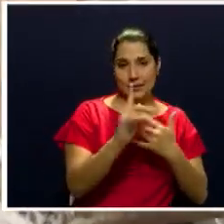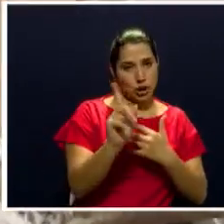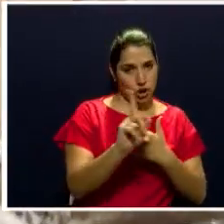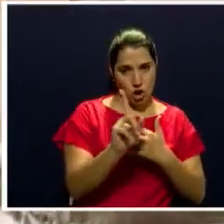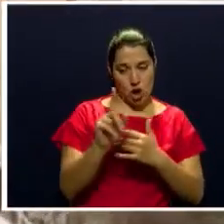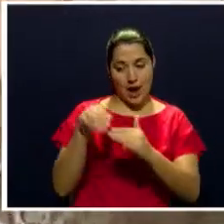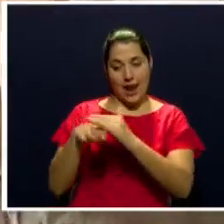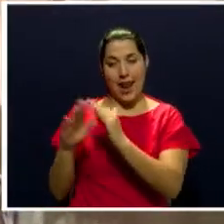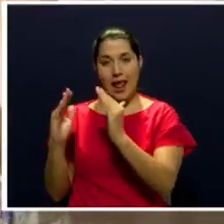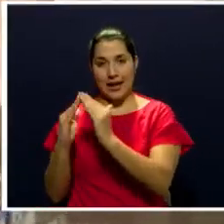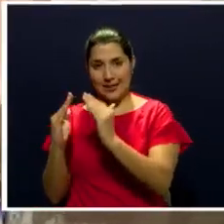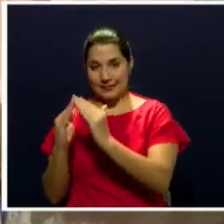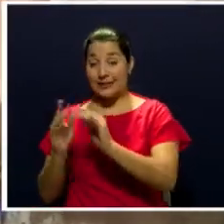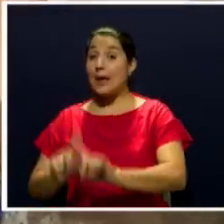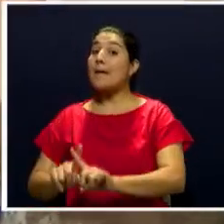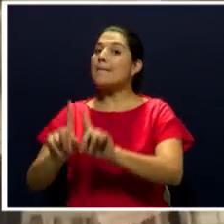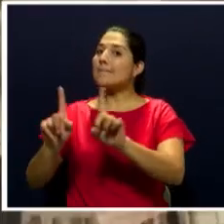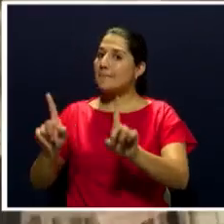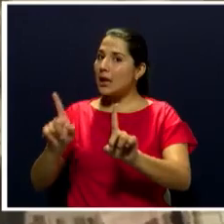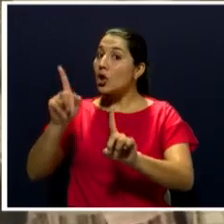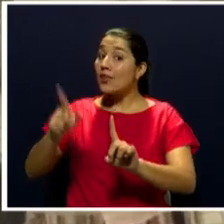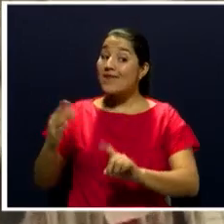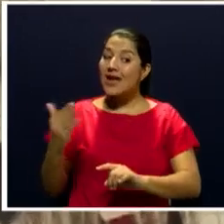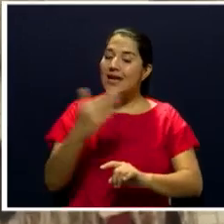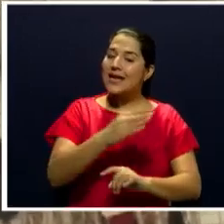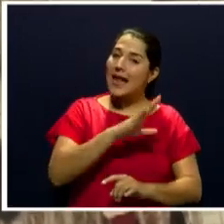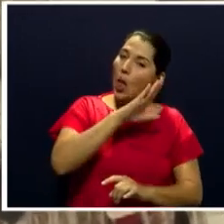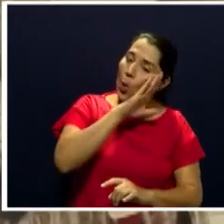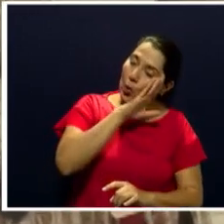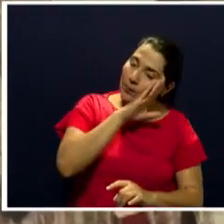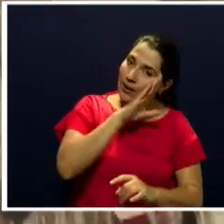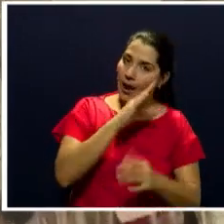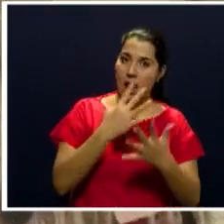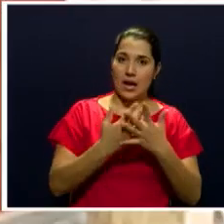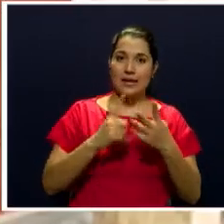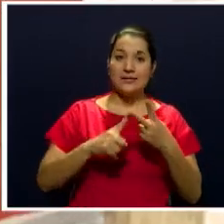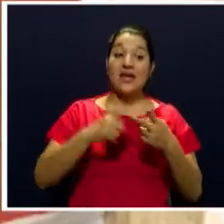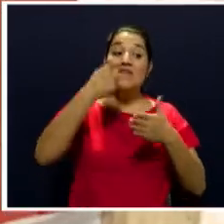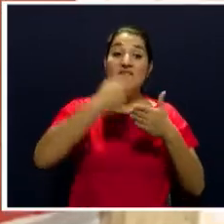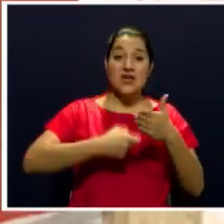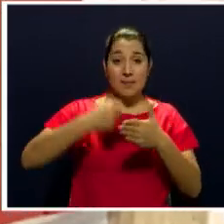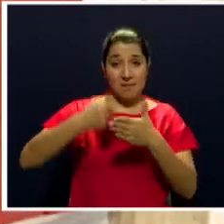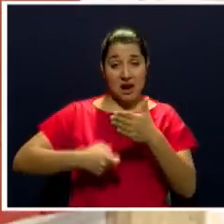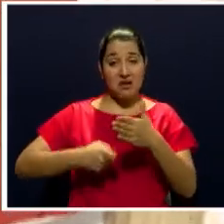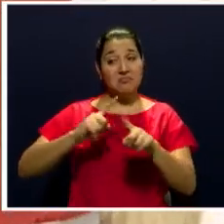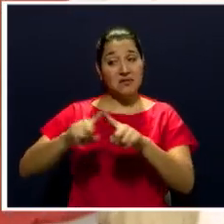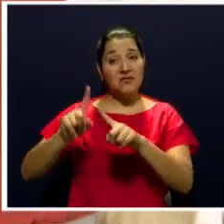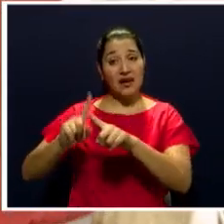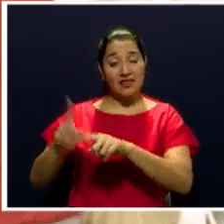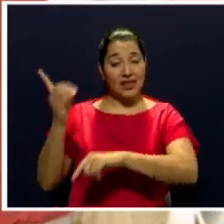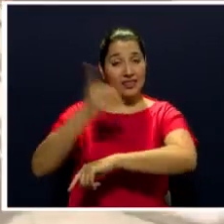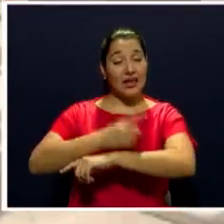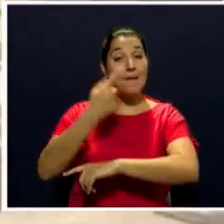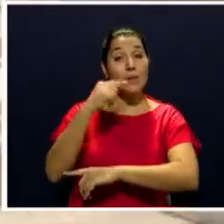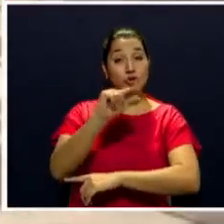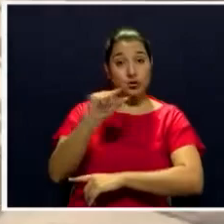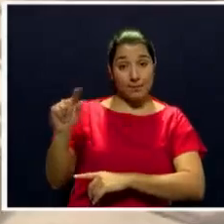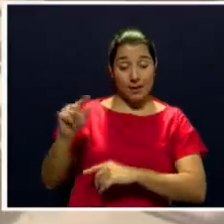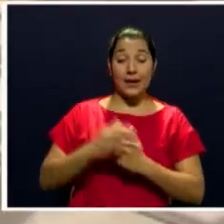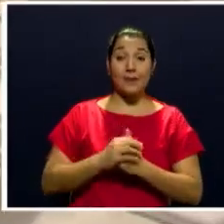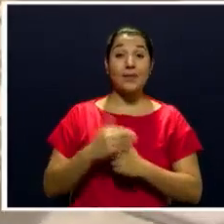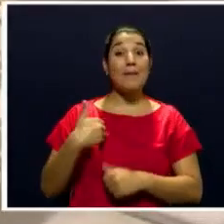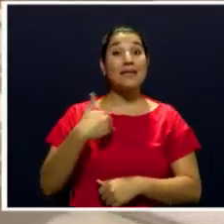los centros semi-institucionales a dormir y firmar durante varios días de la semana. A partir de este martes 21 de abril, el Ministerio de